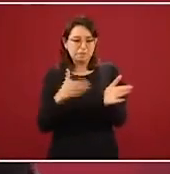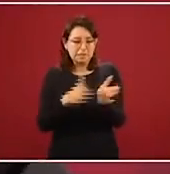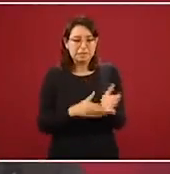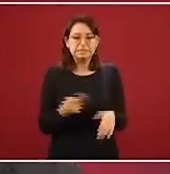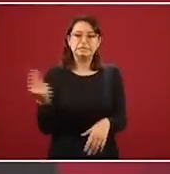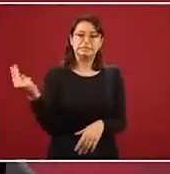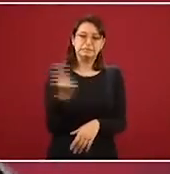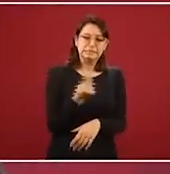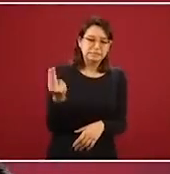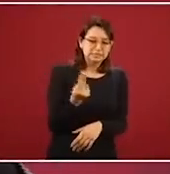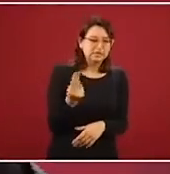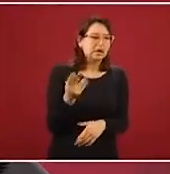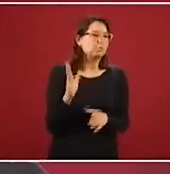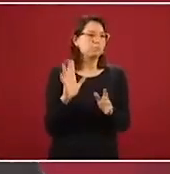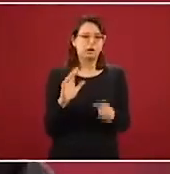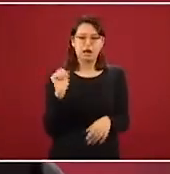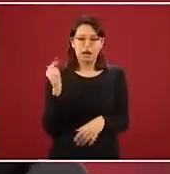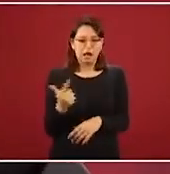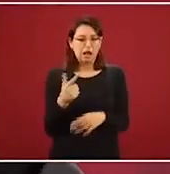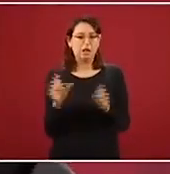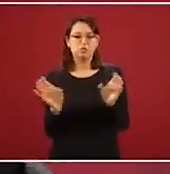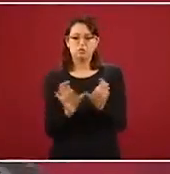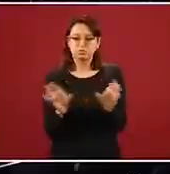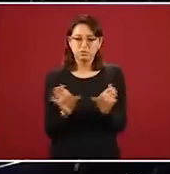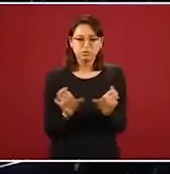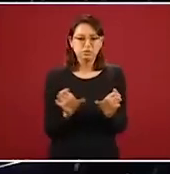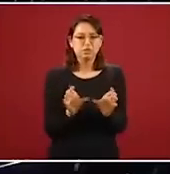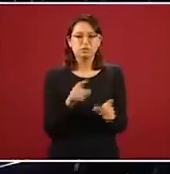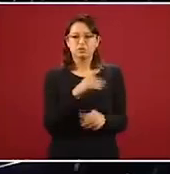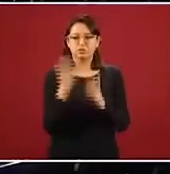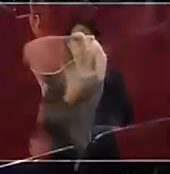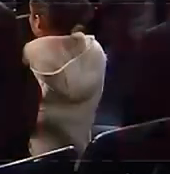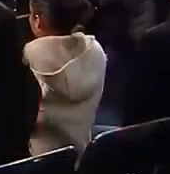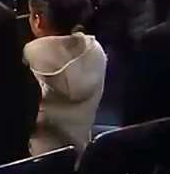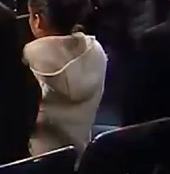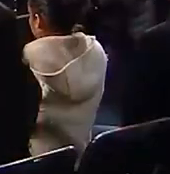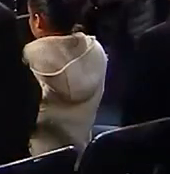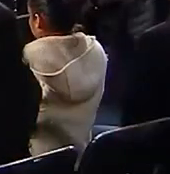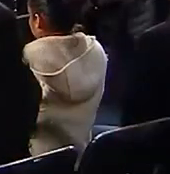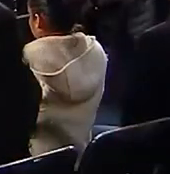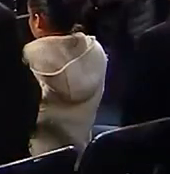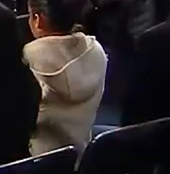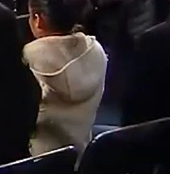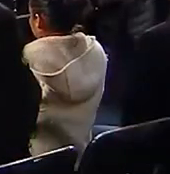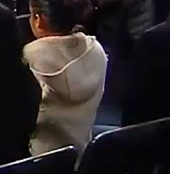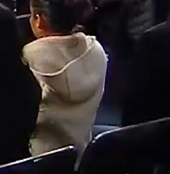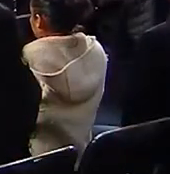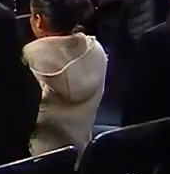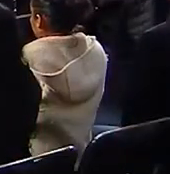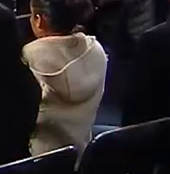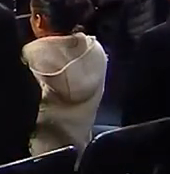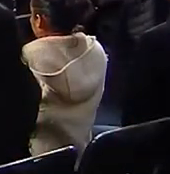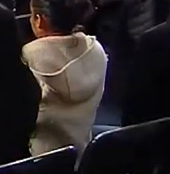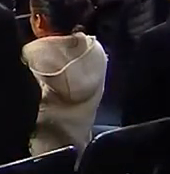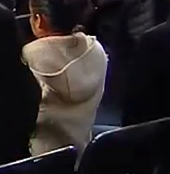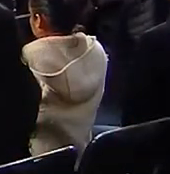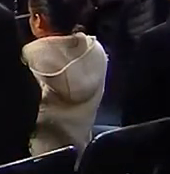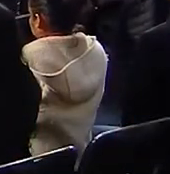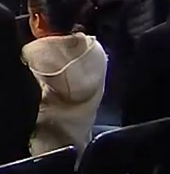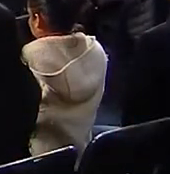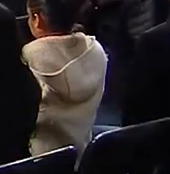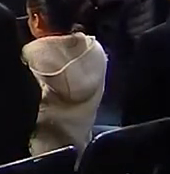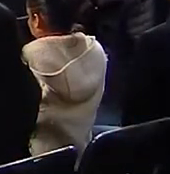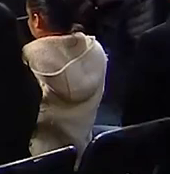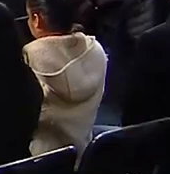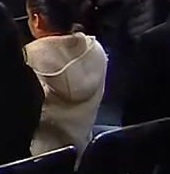mandarnos algún certificado sobre sus estudios técnicos en enfermería, se le pide que lo haga. Hay casos en donde